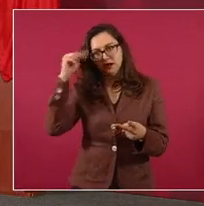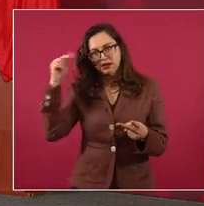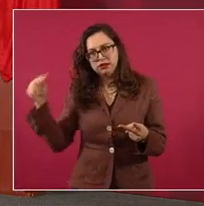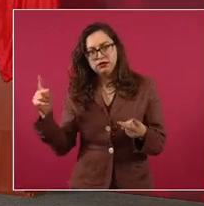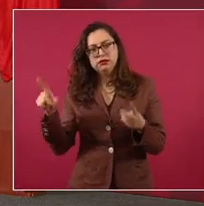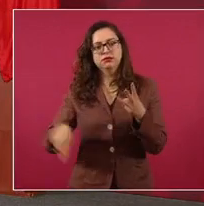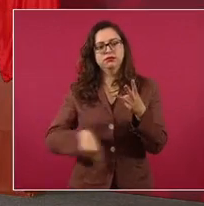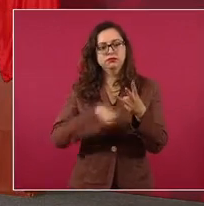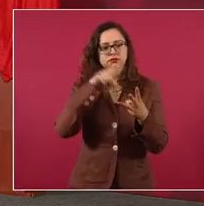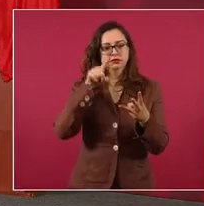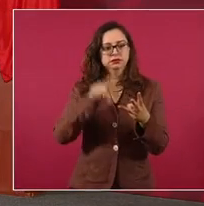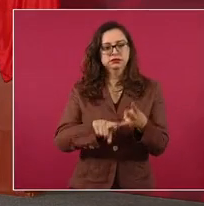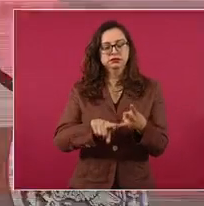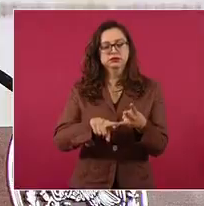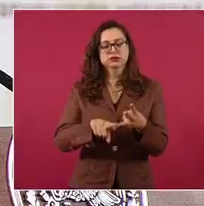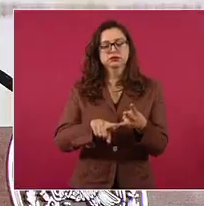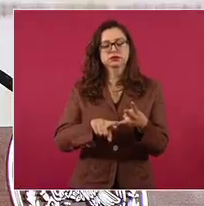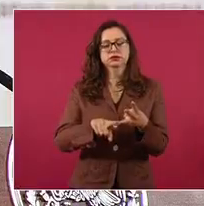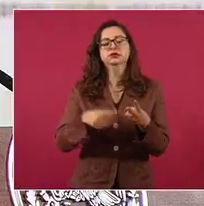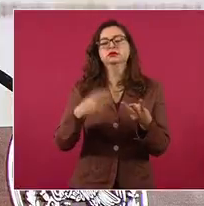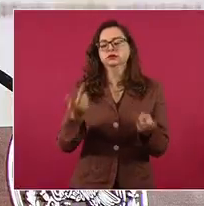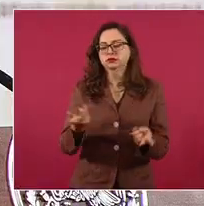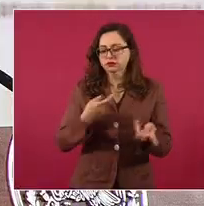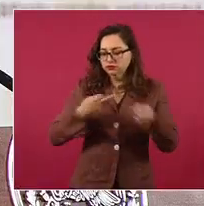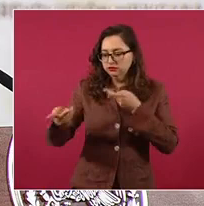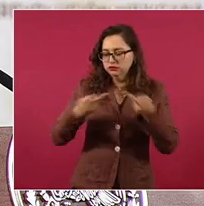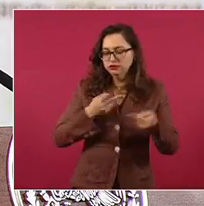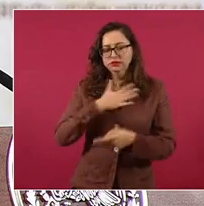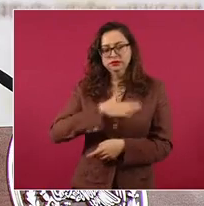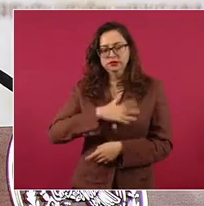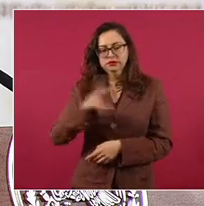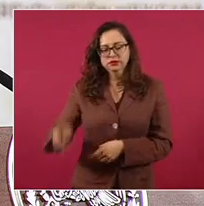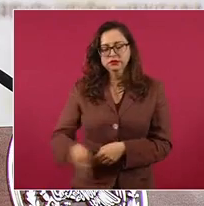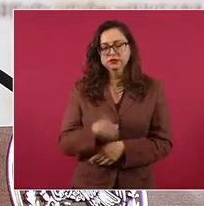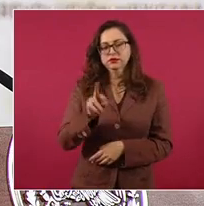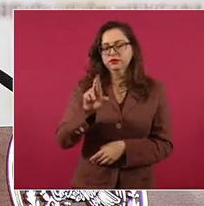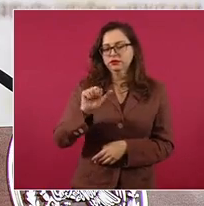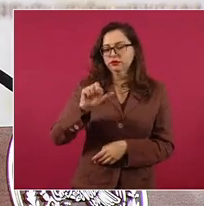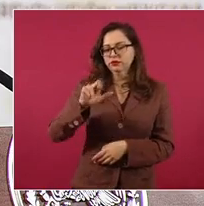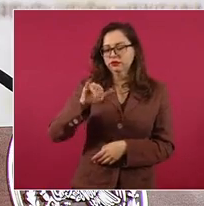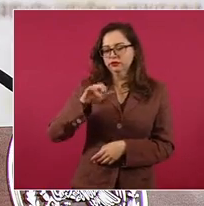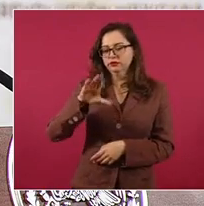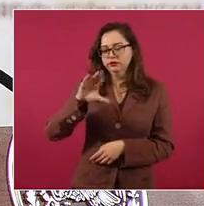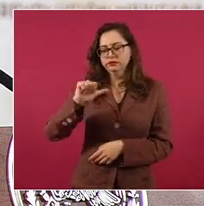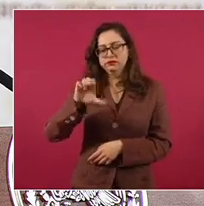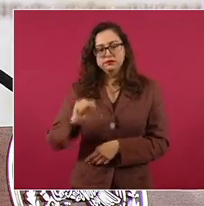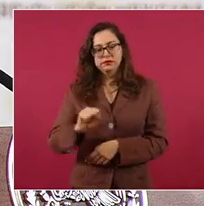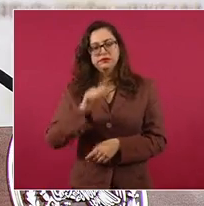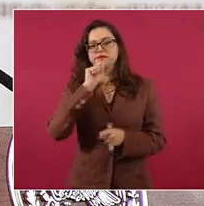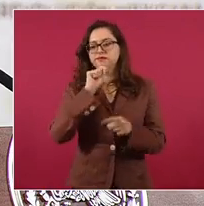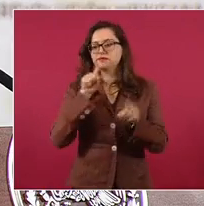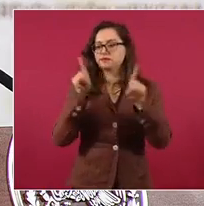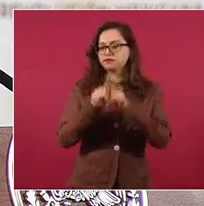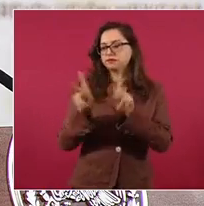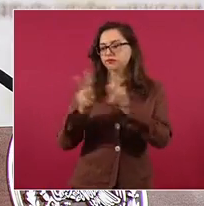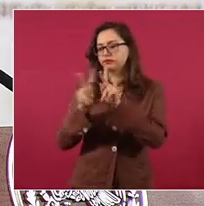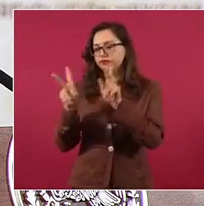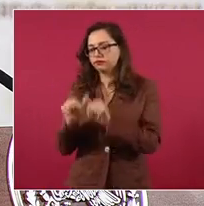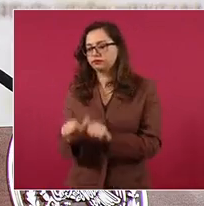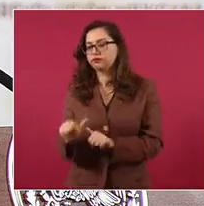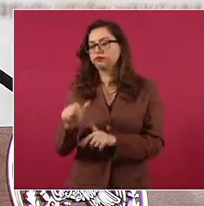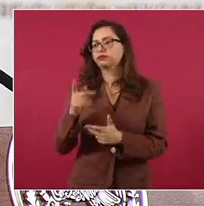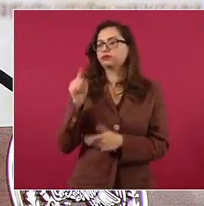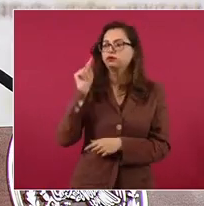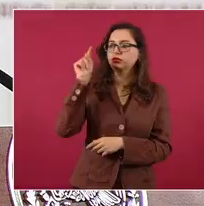también el plan de justicia con los pueblos wixárikas, la firma de acuerdo de la paz con el municipio de Hueyemeapan, los conflictos postelectorales